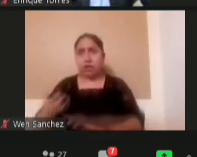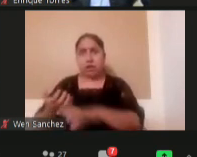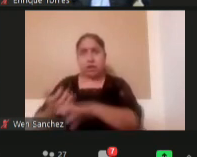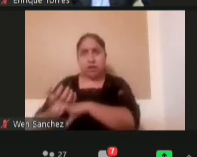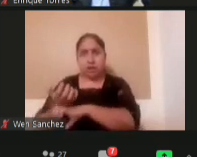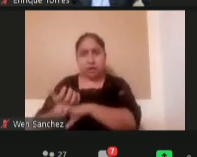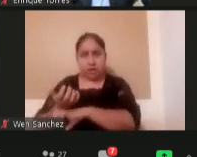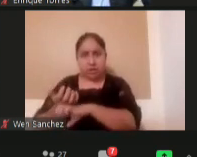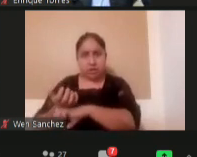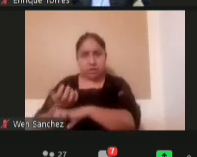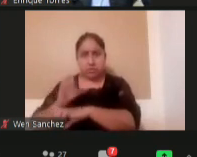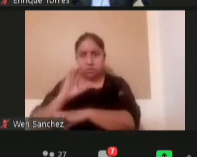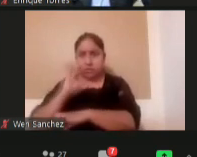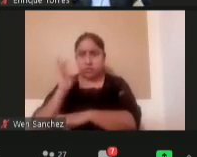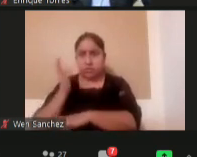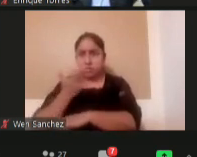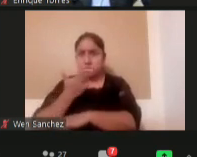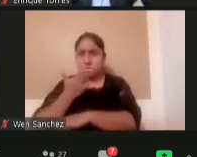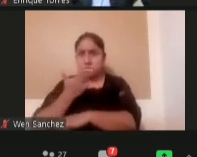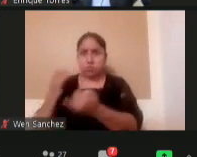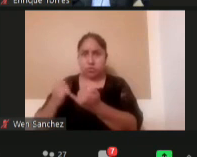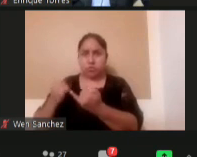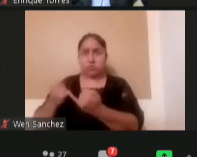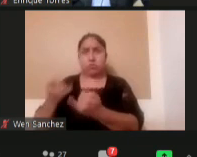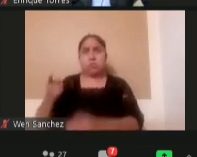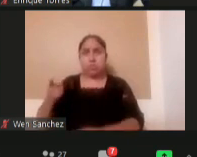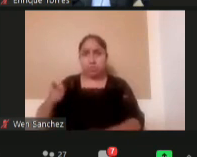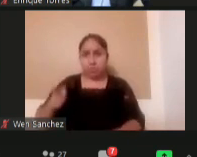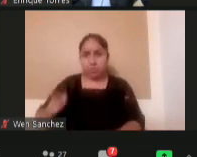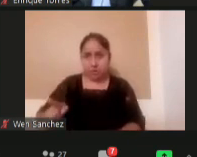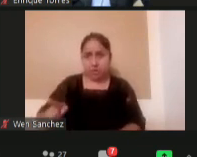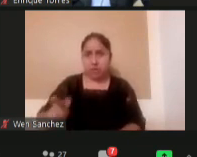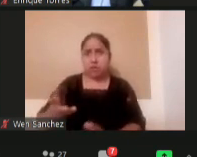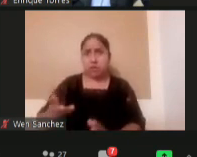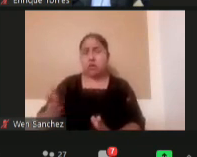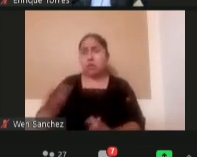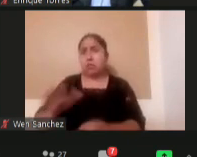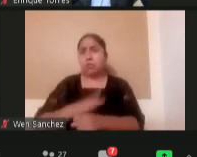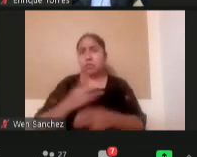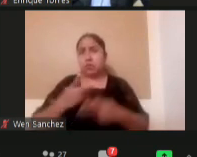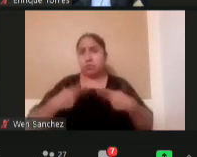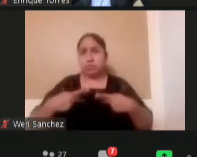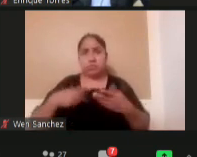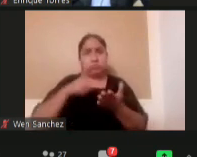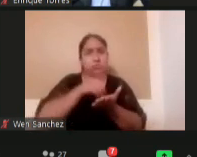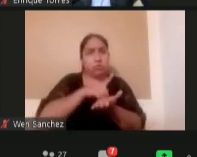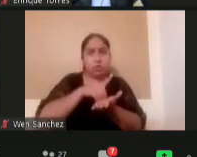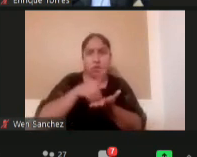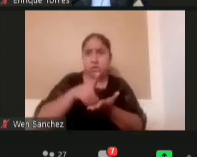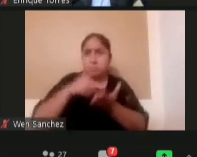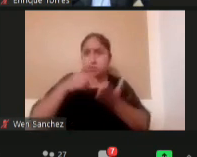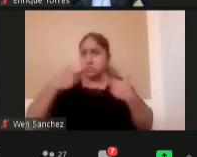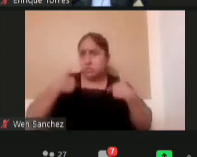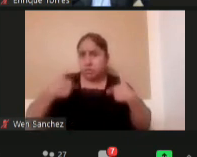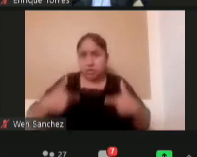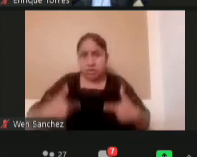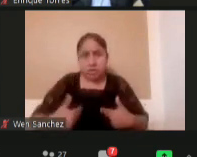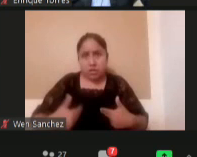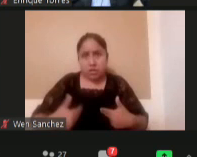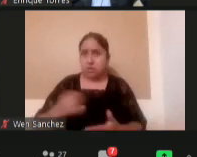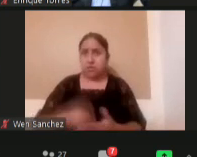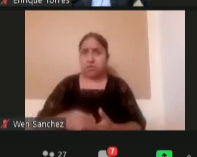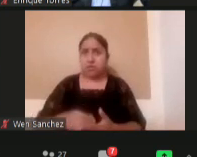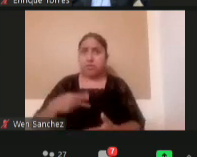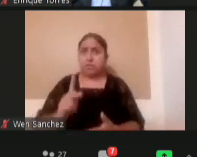de que los ciudadanos podamos tener acceso a ese vital líquido, es un derecho también humano. Y el municipio también en su